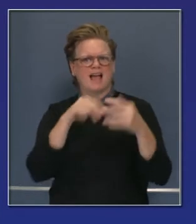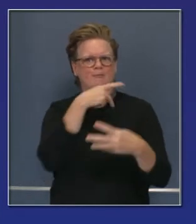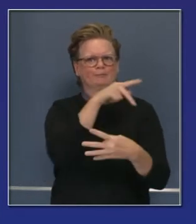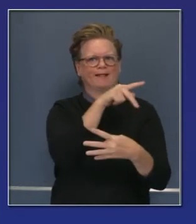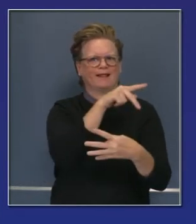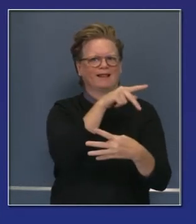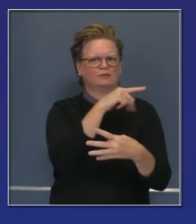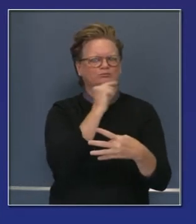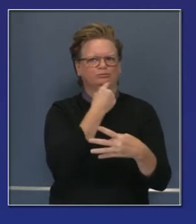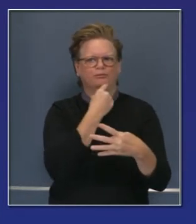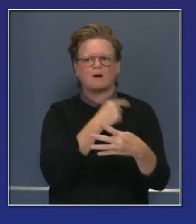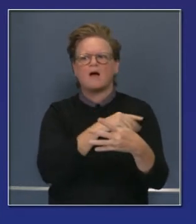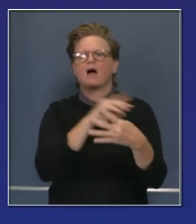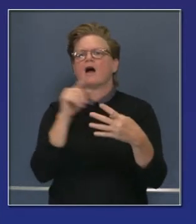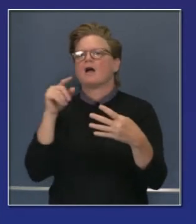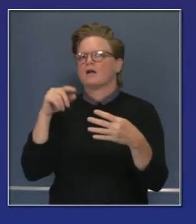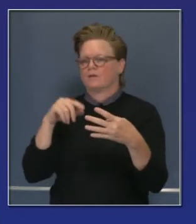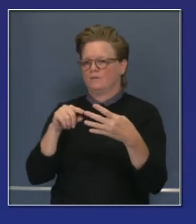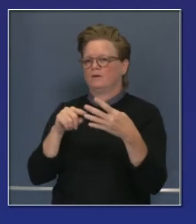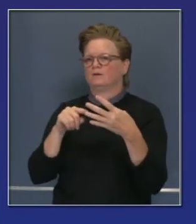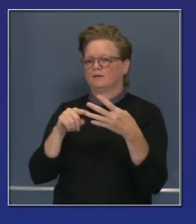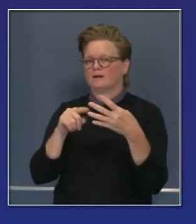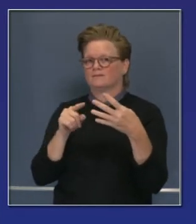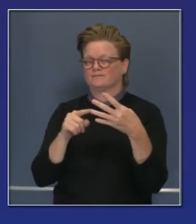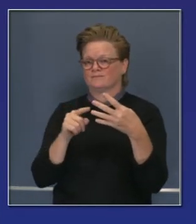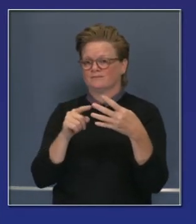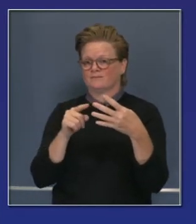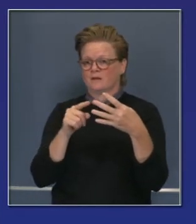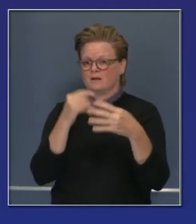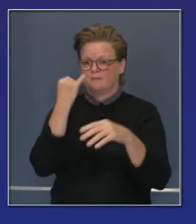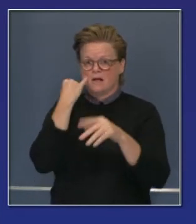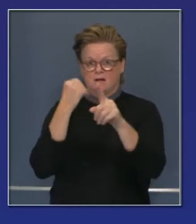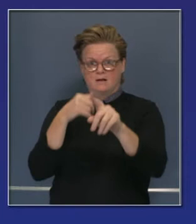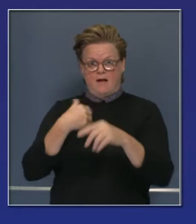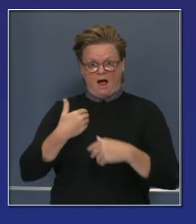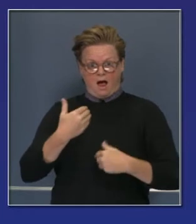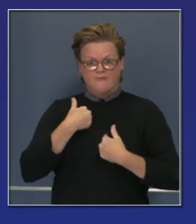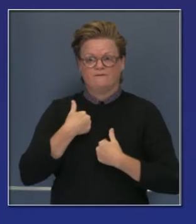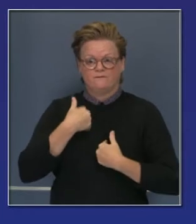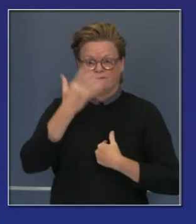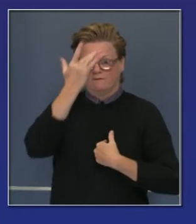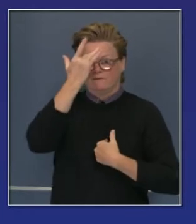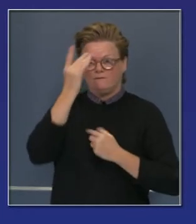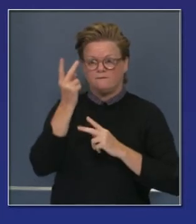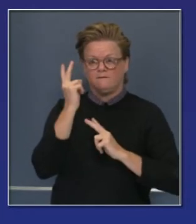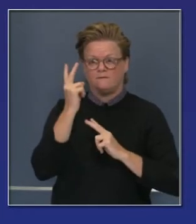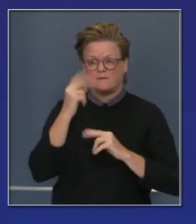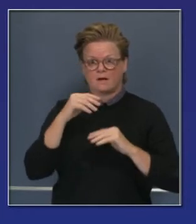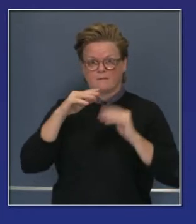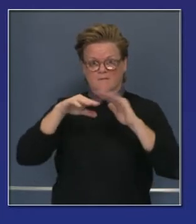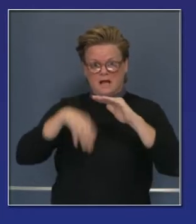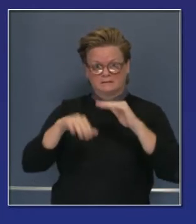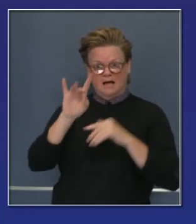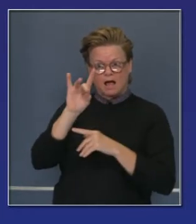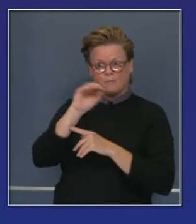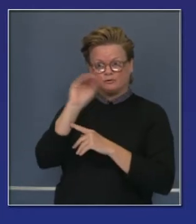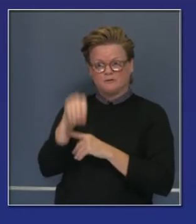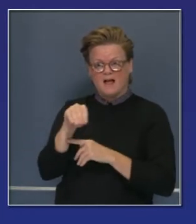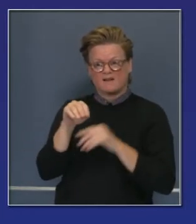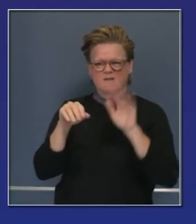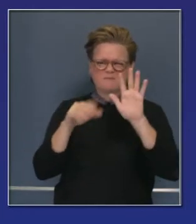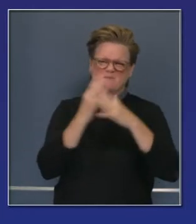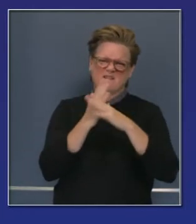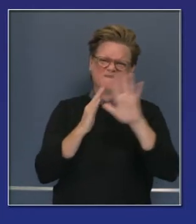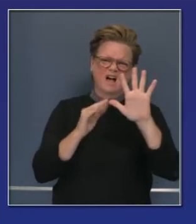cada 100,000 personas, índices de positividad de menos de 8%, poco más de